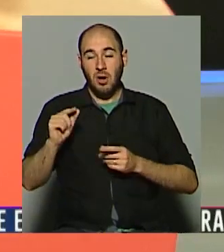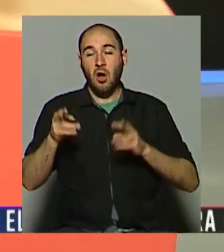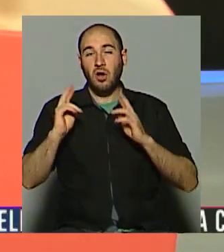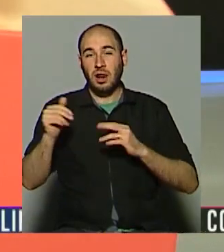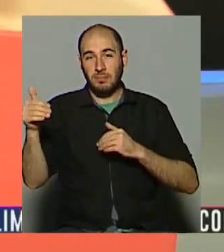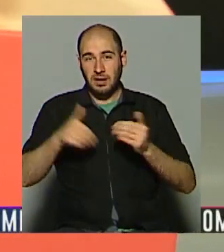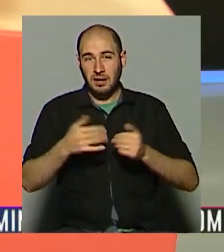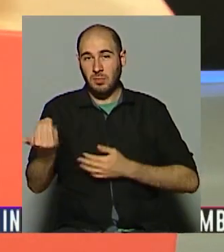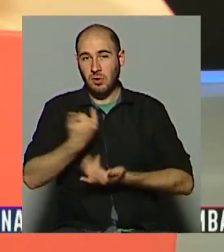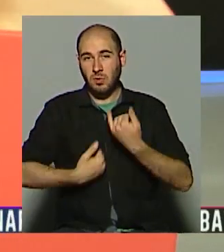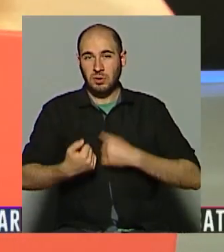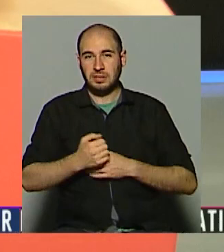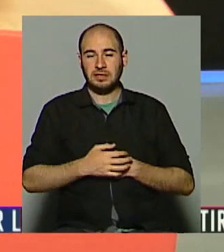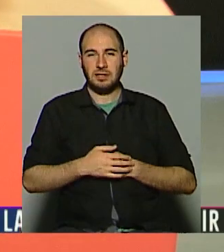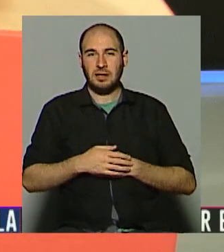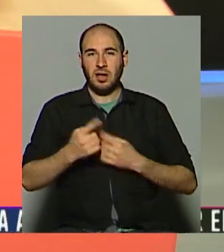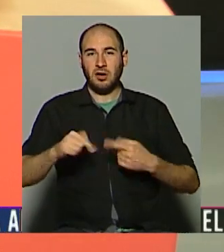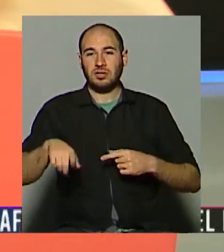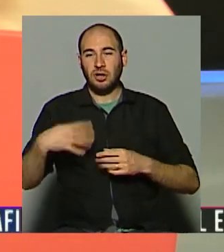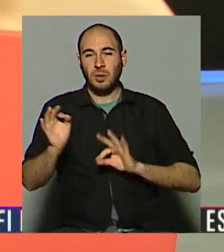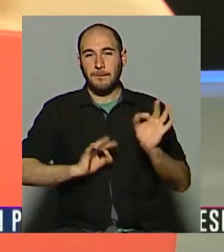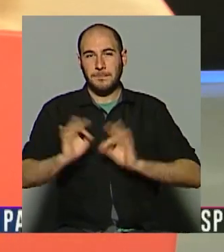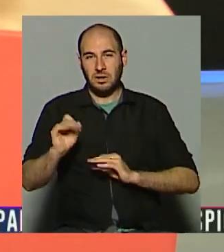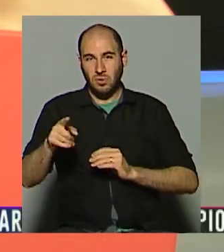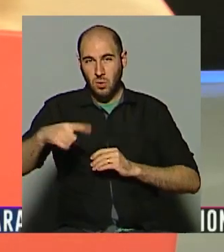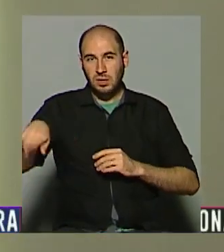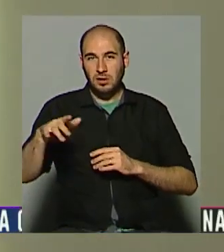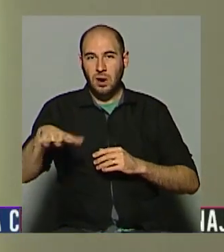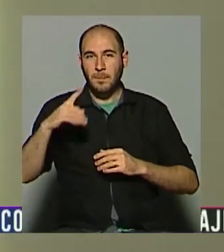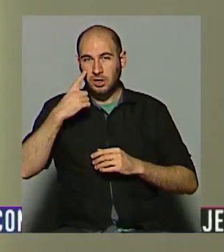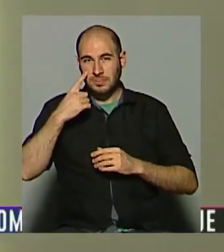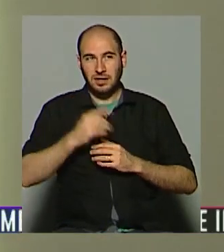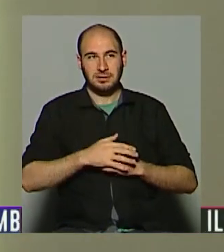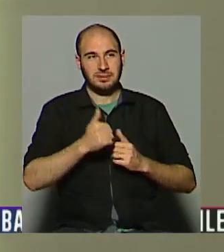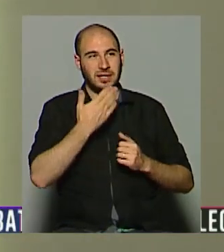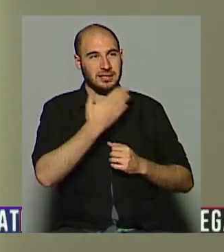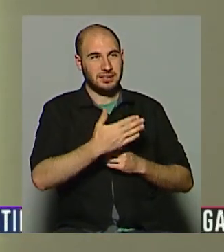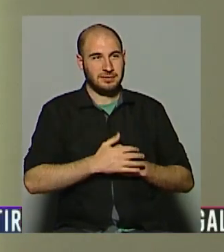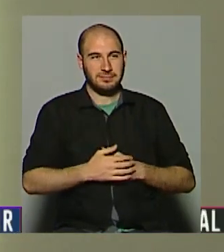Pronto esperamos tenerte por acá para que nos cuentes algún otro proyecto que tengan ustedes ahí desde la MUNI. Muchas gracias. Muchas gracias.